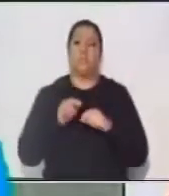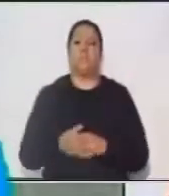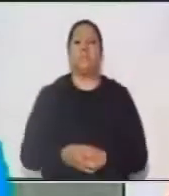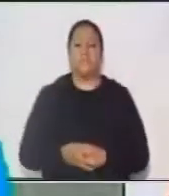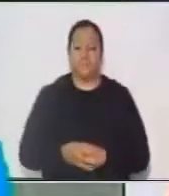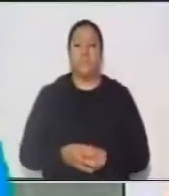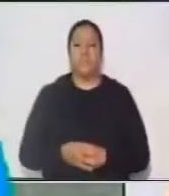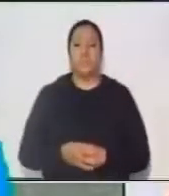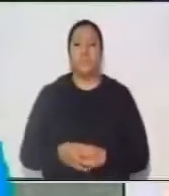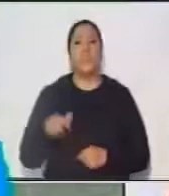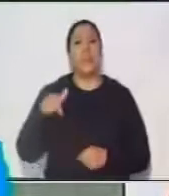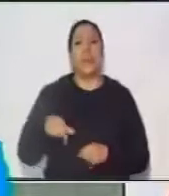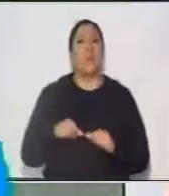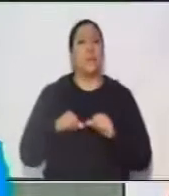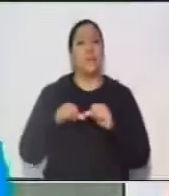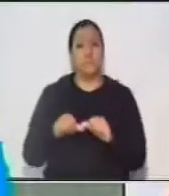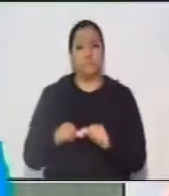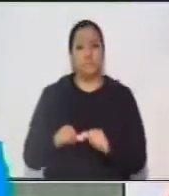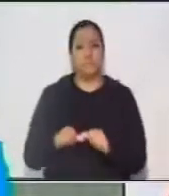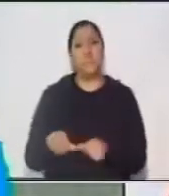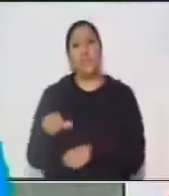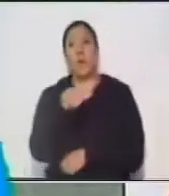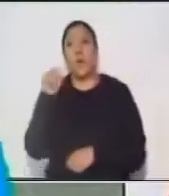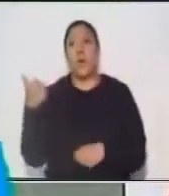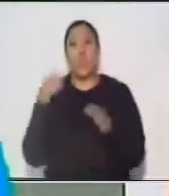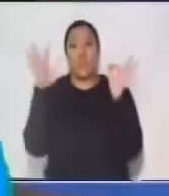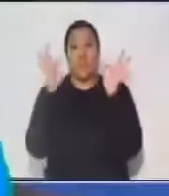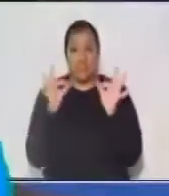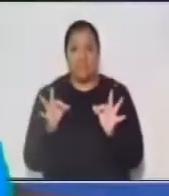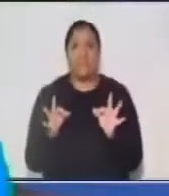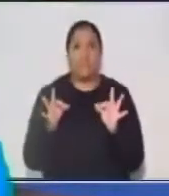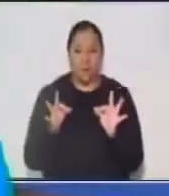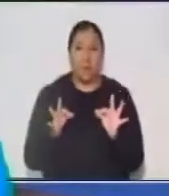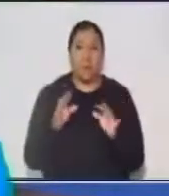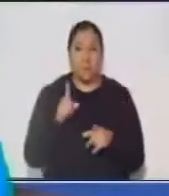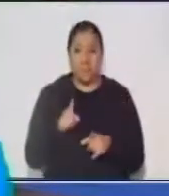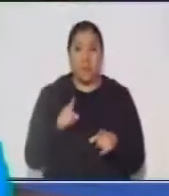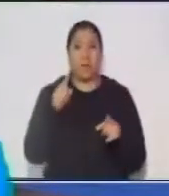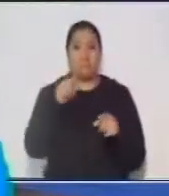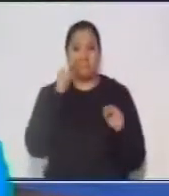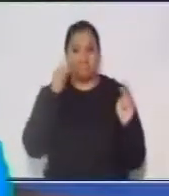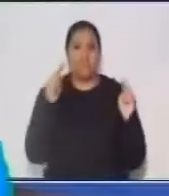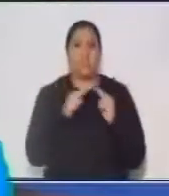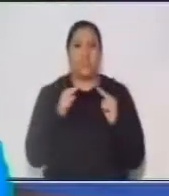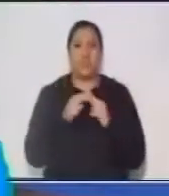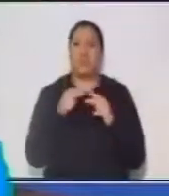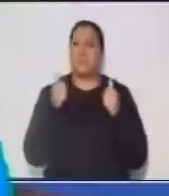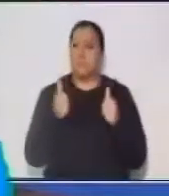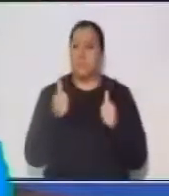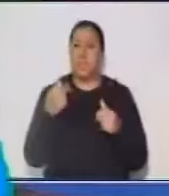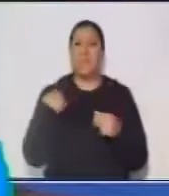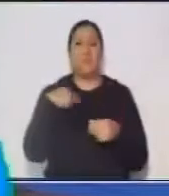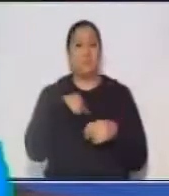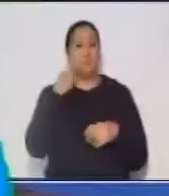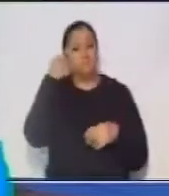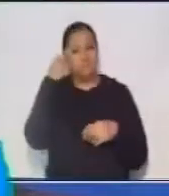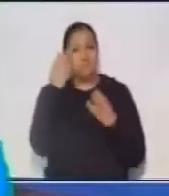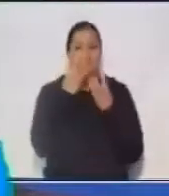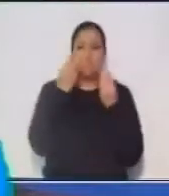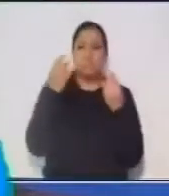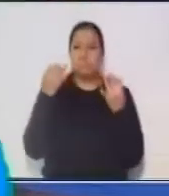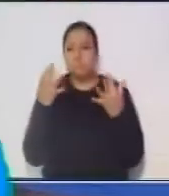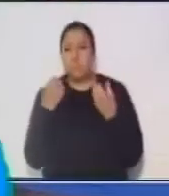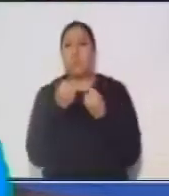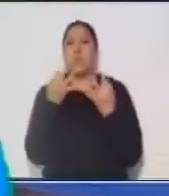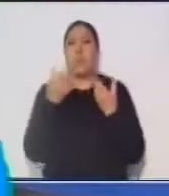ahora continuemos con otra de las figuras que también conoces bien para calcularle el área, que en